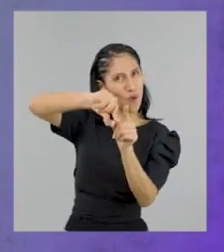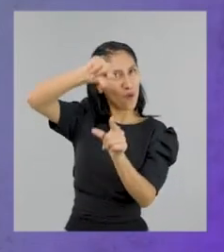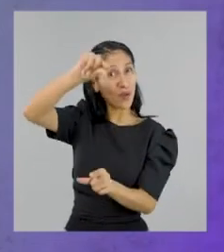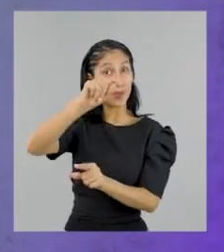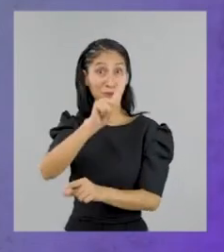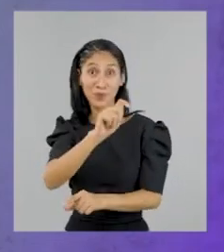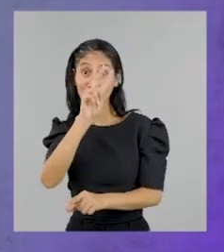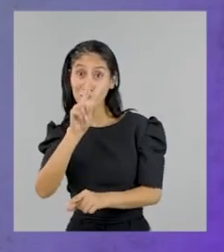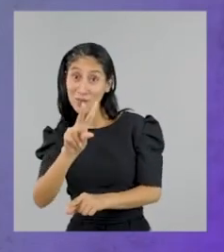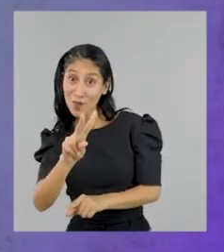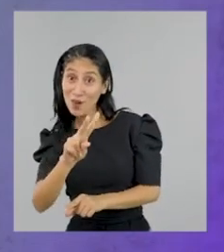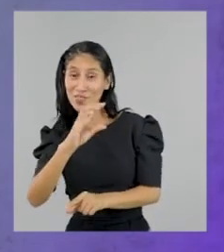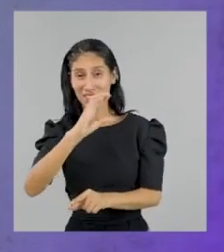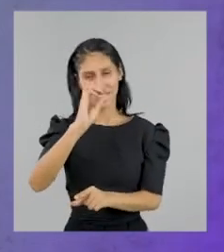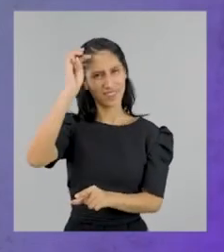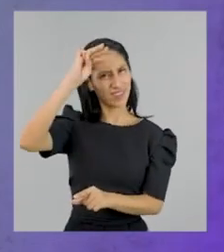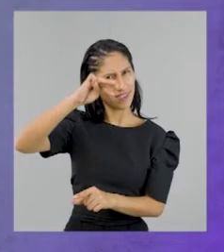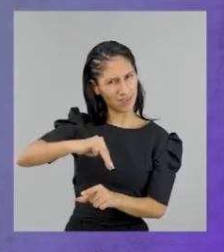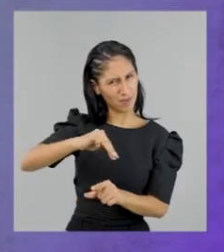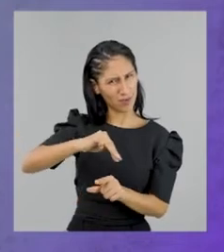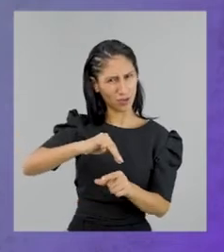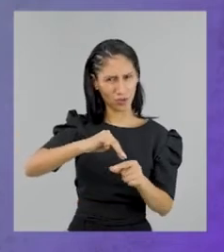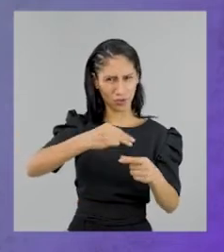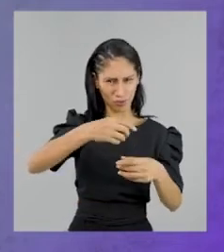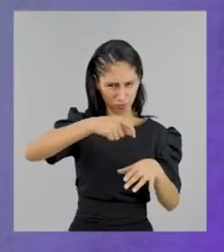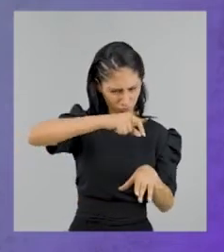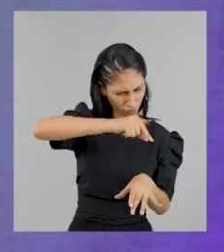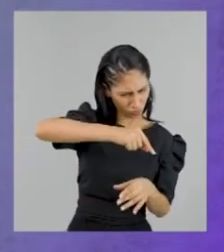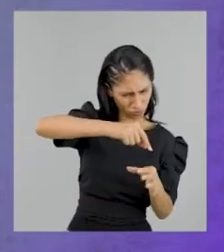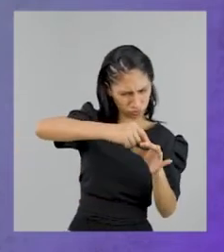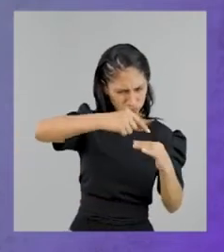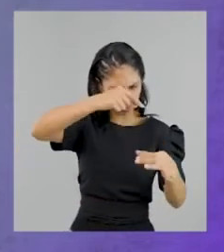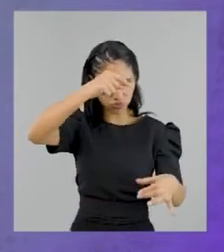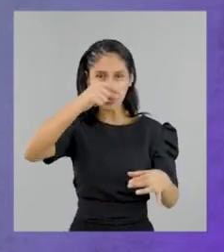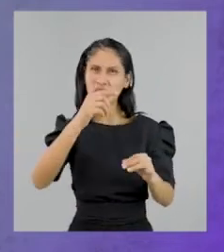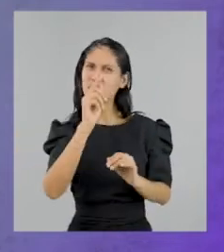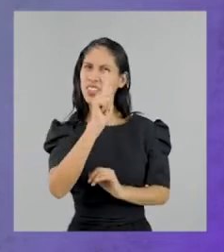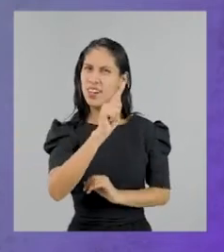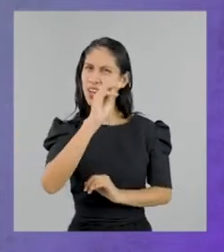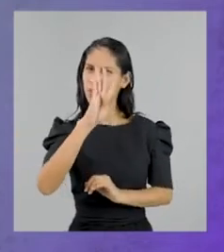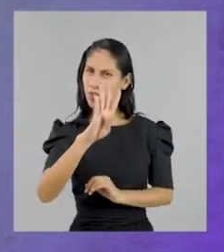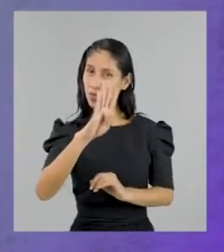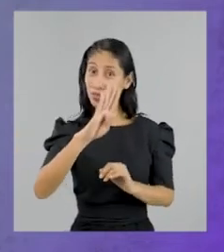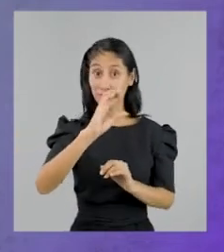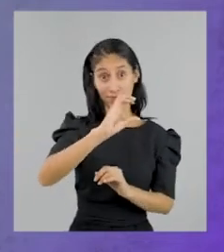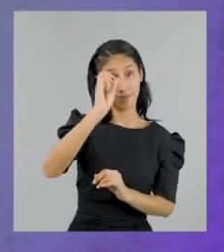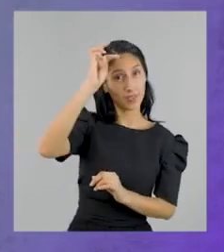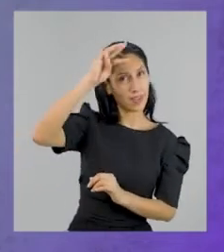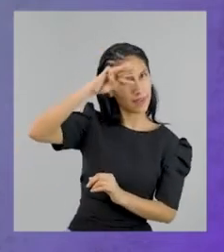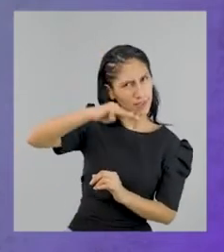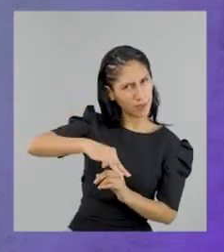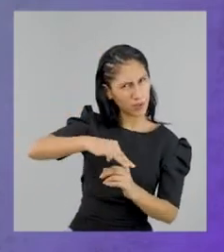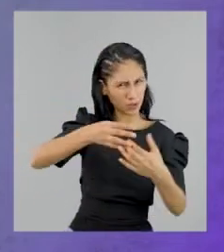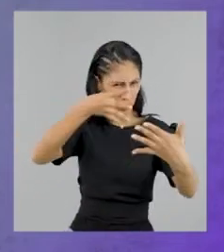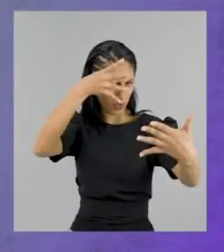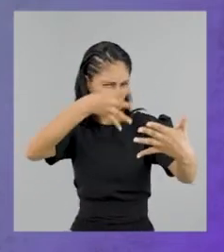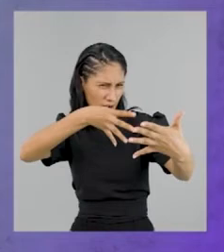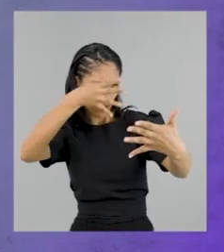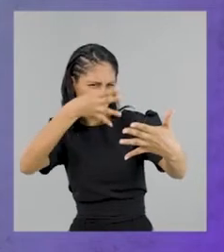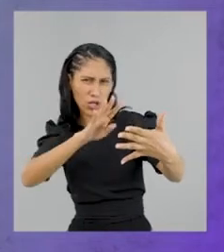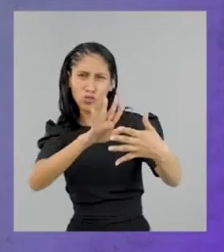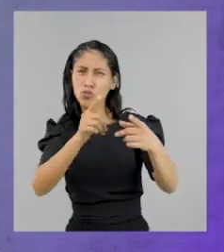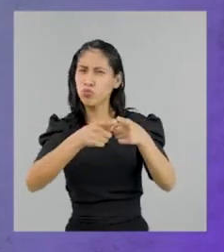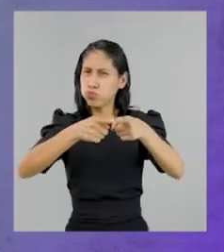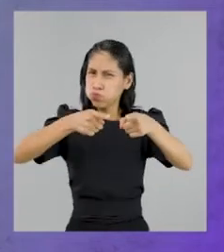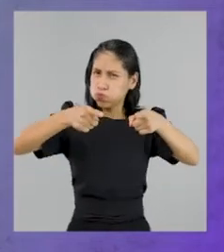centímetros. Con él se ha trazado una circunferencia de 14 centímetros de diámetro. Calcular